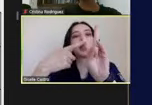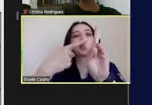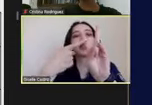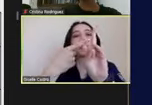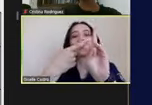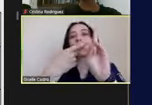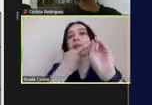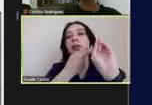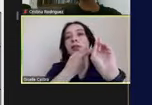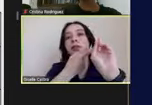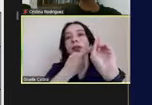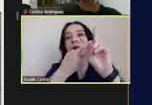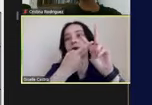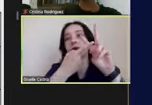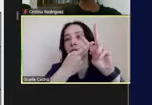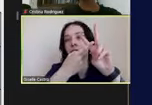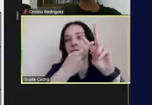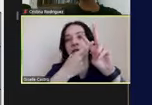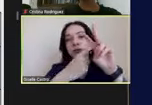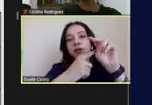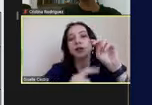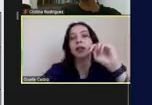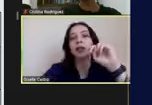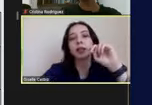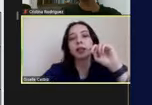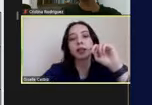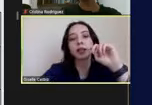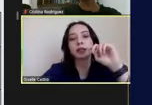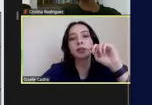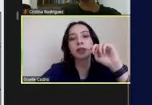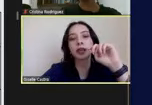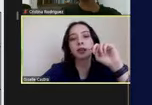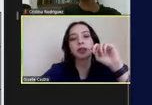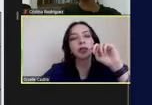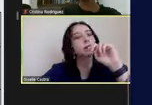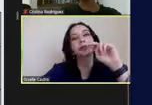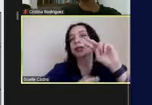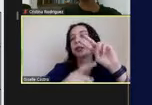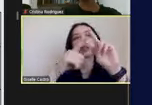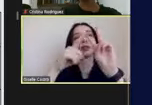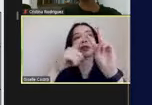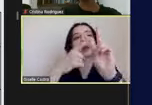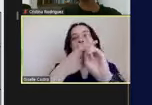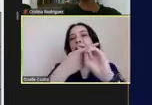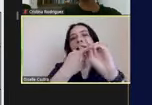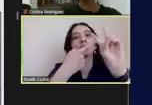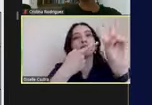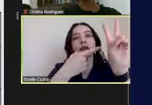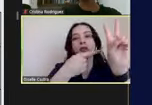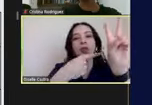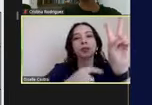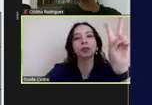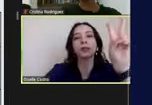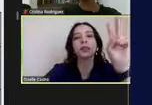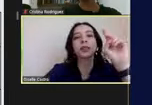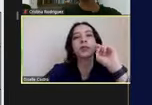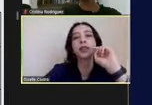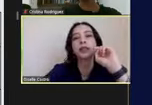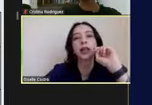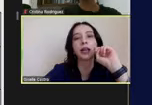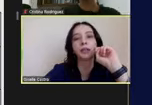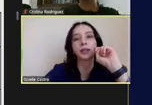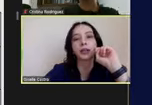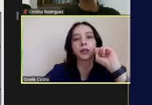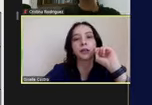nuestra bandita se rompió, pero no se rompió por completo. Y en el caso del grado 3, si nuestra bandita se rompió por